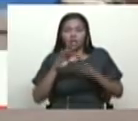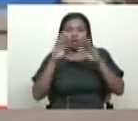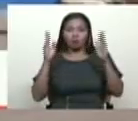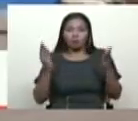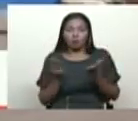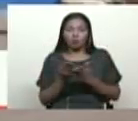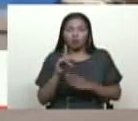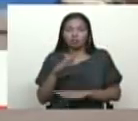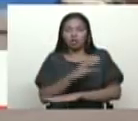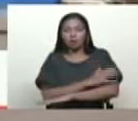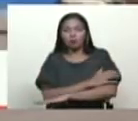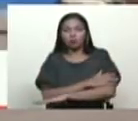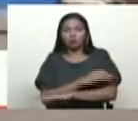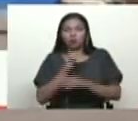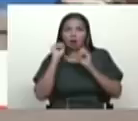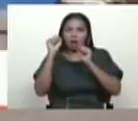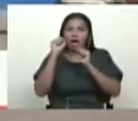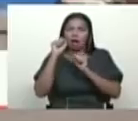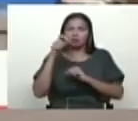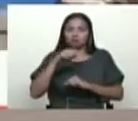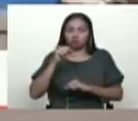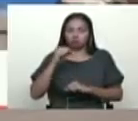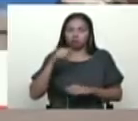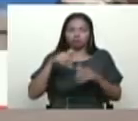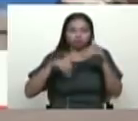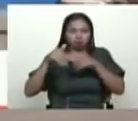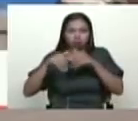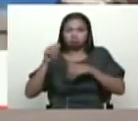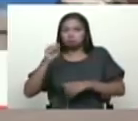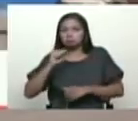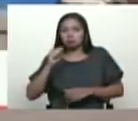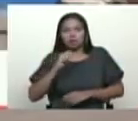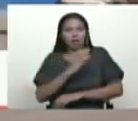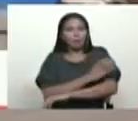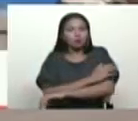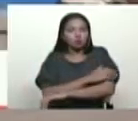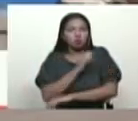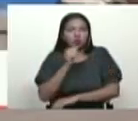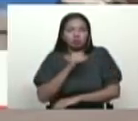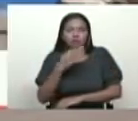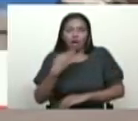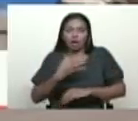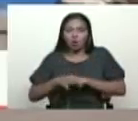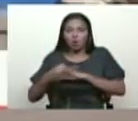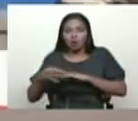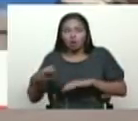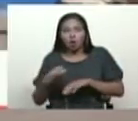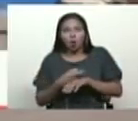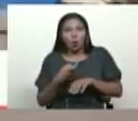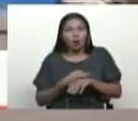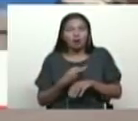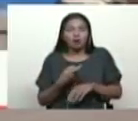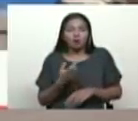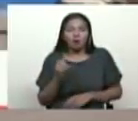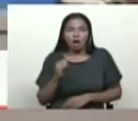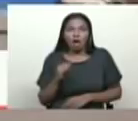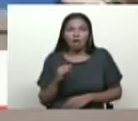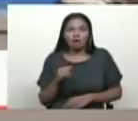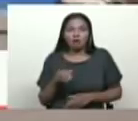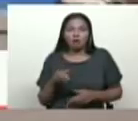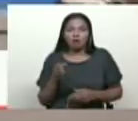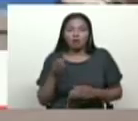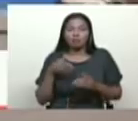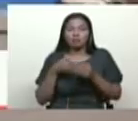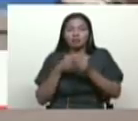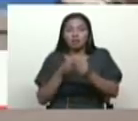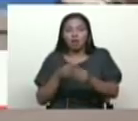¿La oposición gana elecciones en Venezuela? Sí las gana. En los municipios tiene gobernadores. Bueno, dirige una asamblea